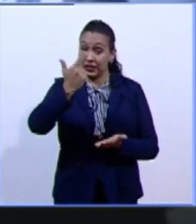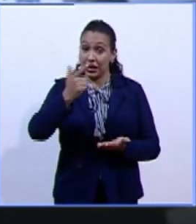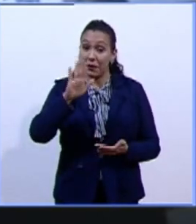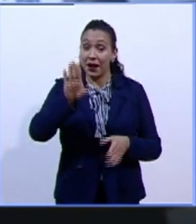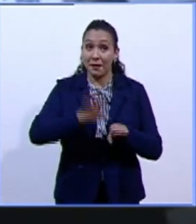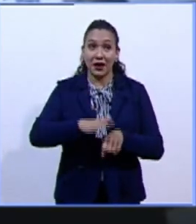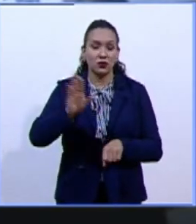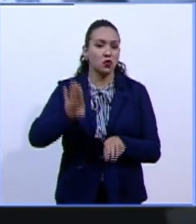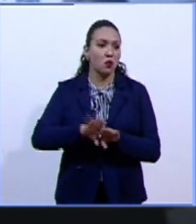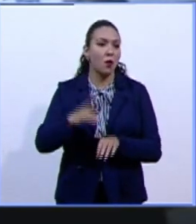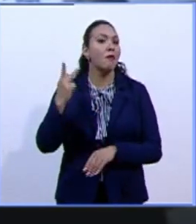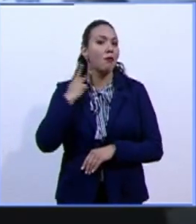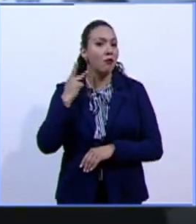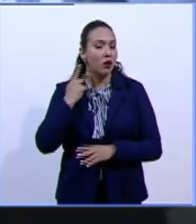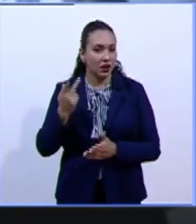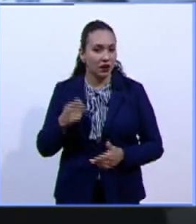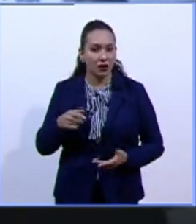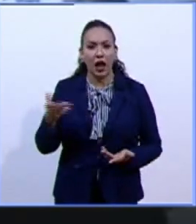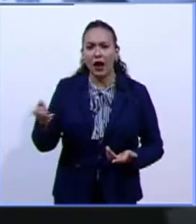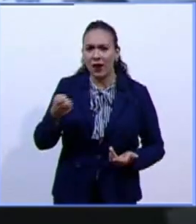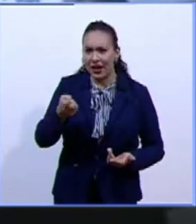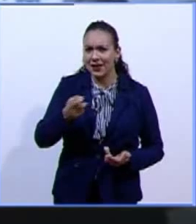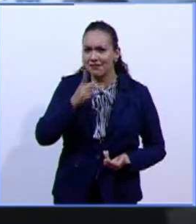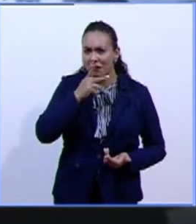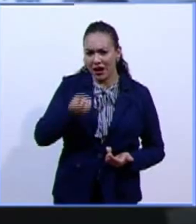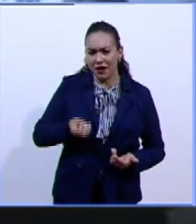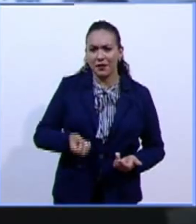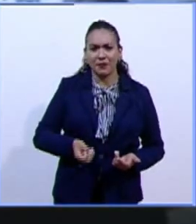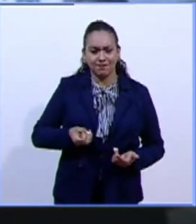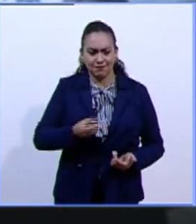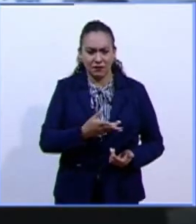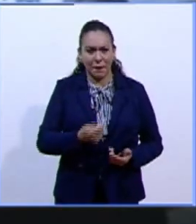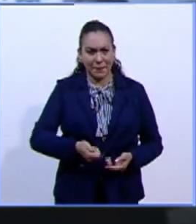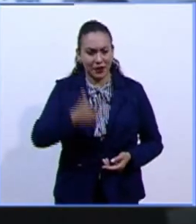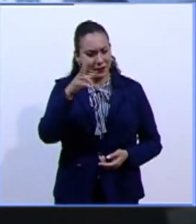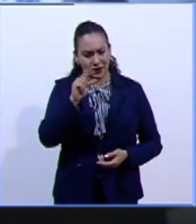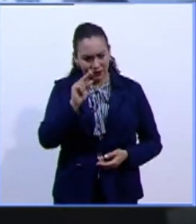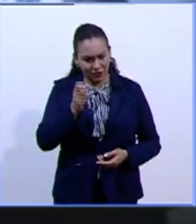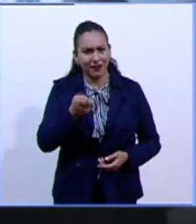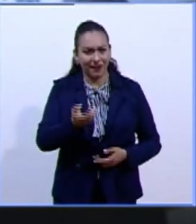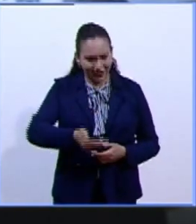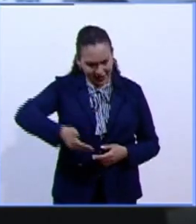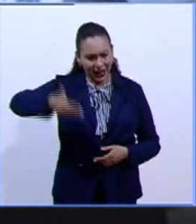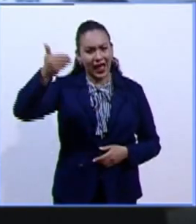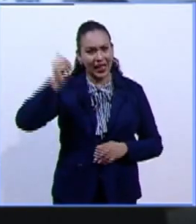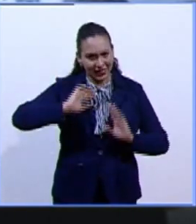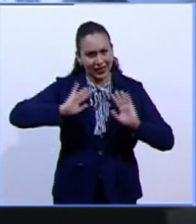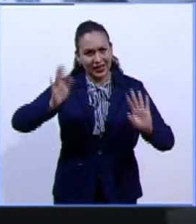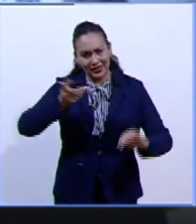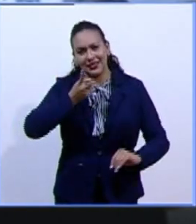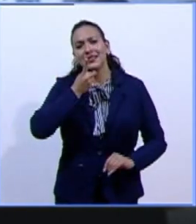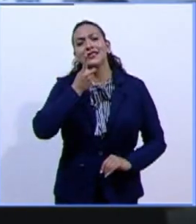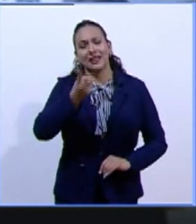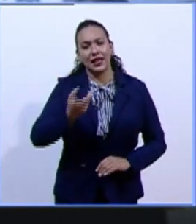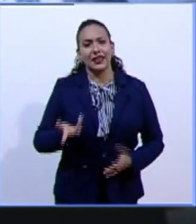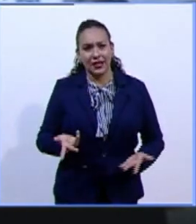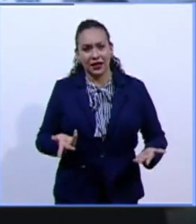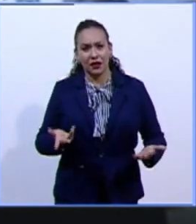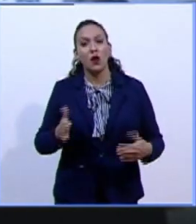la primera vez que se usa este tipo de nombramientos alrededor del mundo para